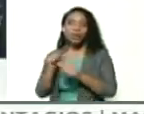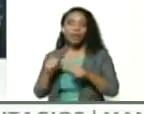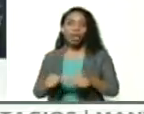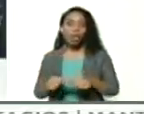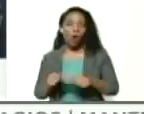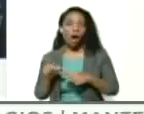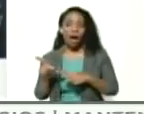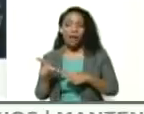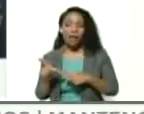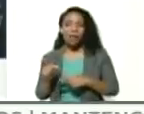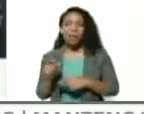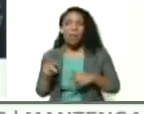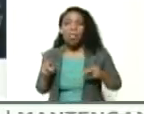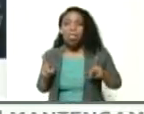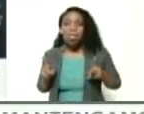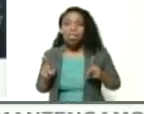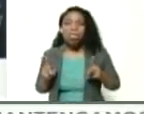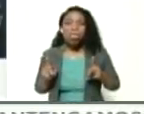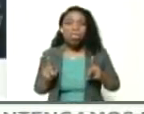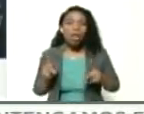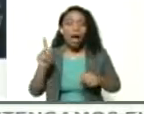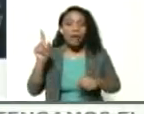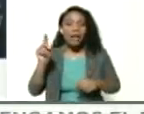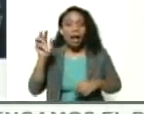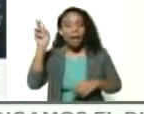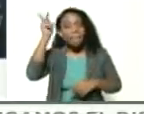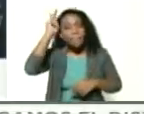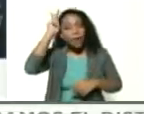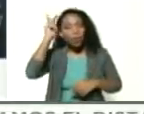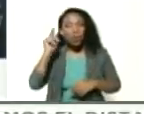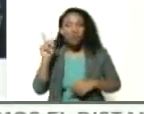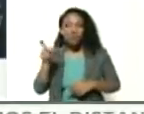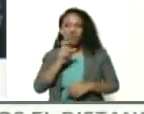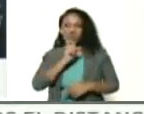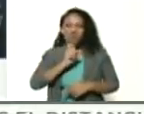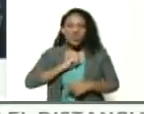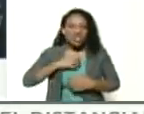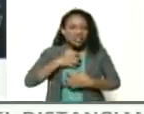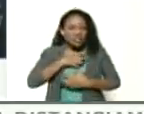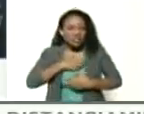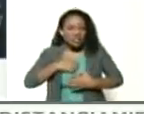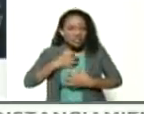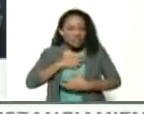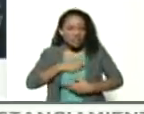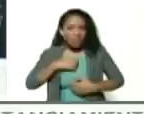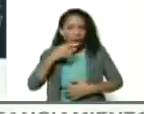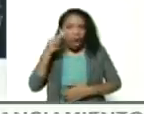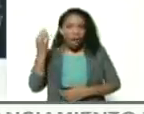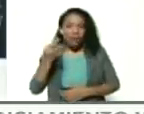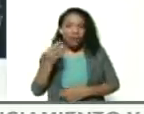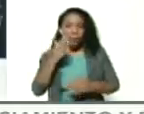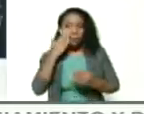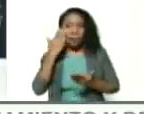Estaba mendigando en Lima con su odio, rumiando. La verdad, mira, está la foto. No se les